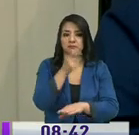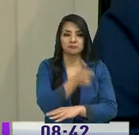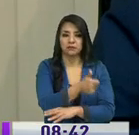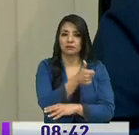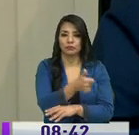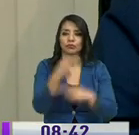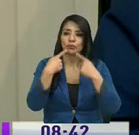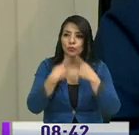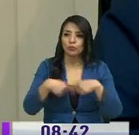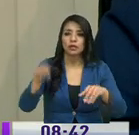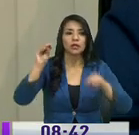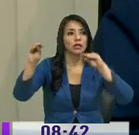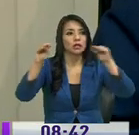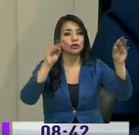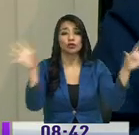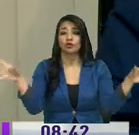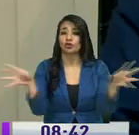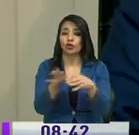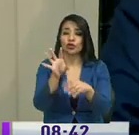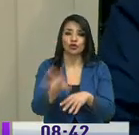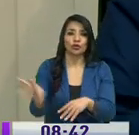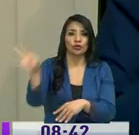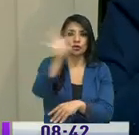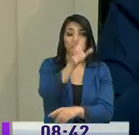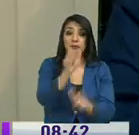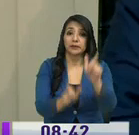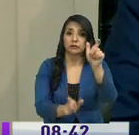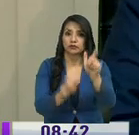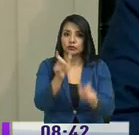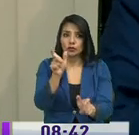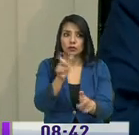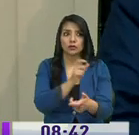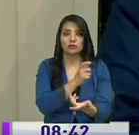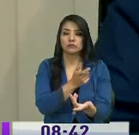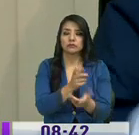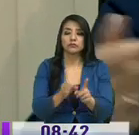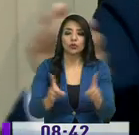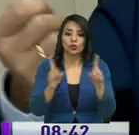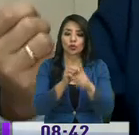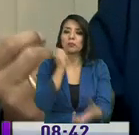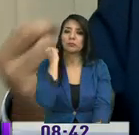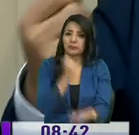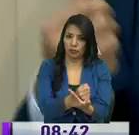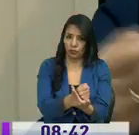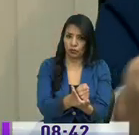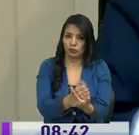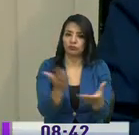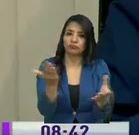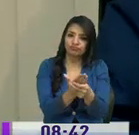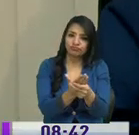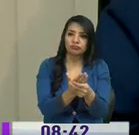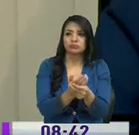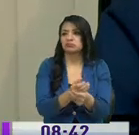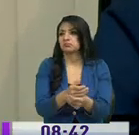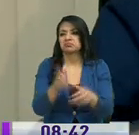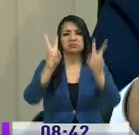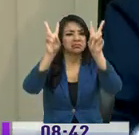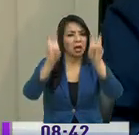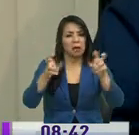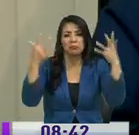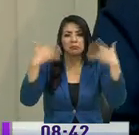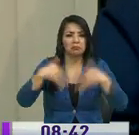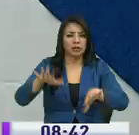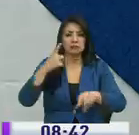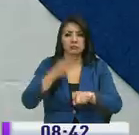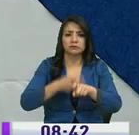que se comunique a todas las delegaciones que a las personas que sellaron sus documentos y que tuvieron que salir por algún tema específico, se